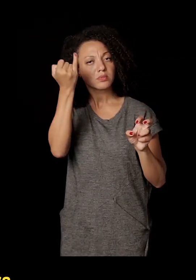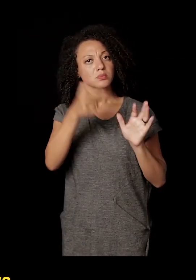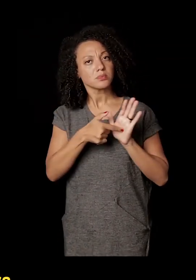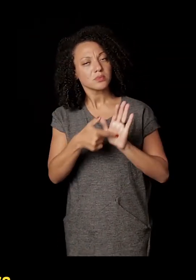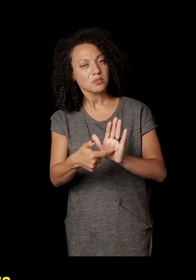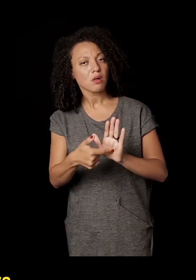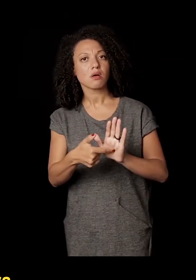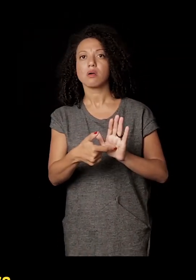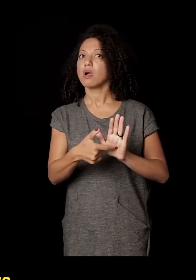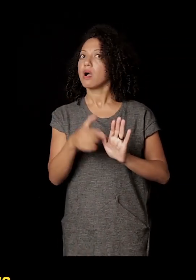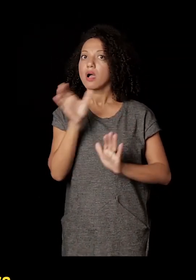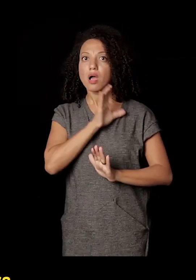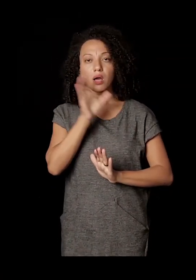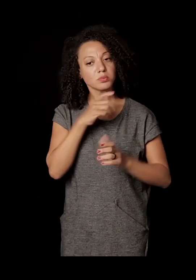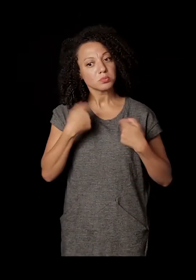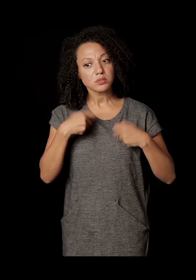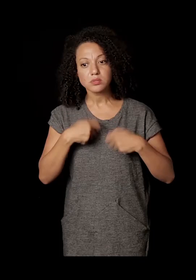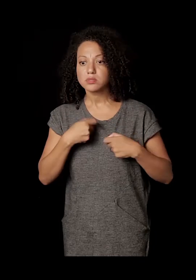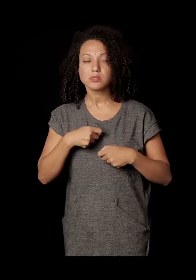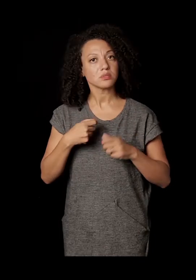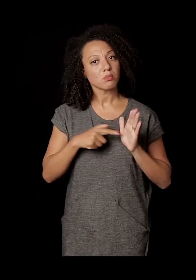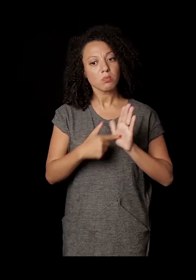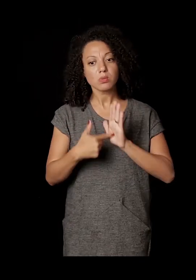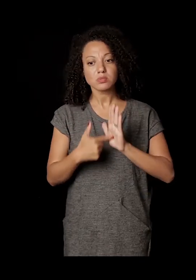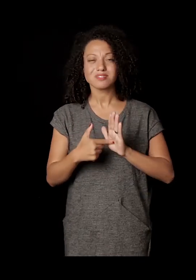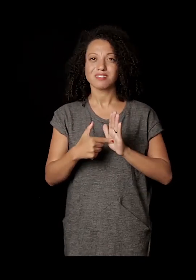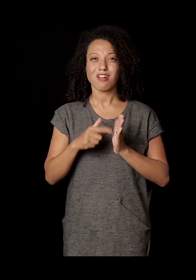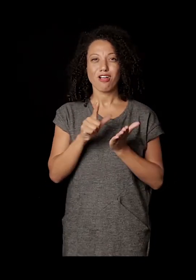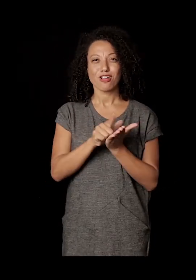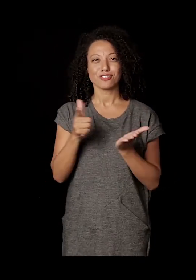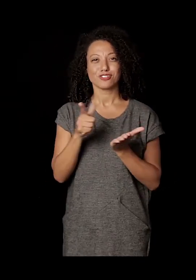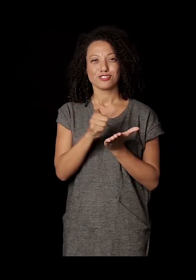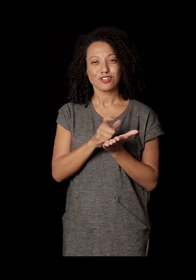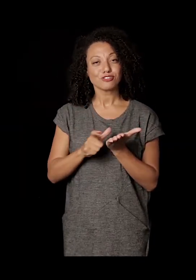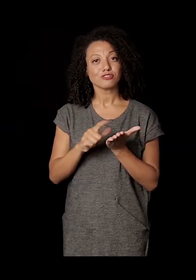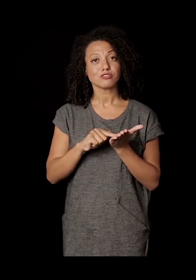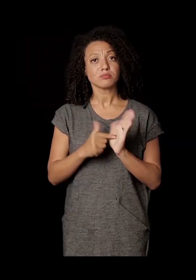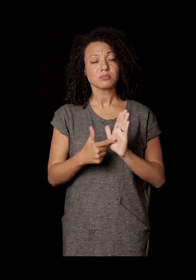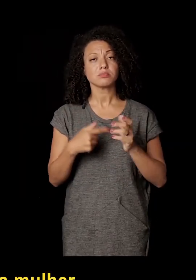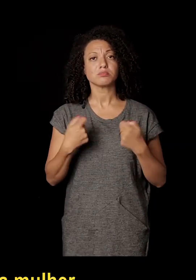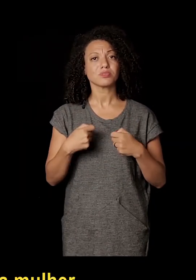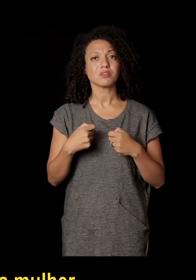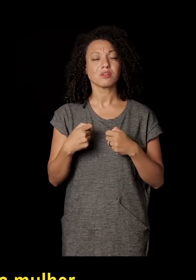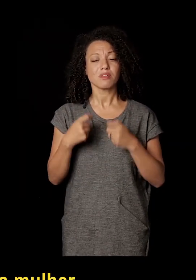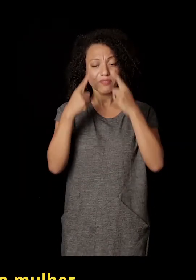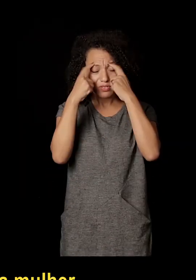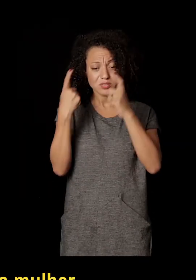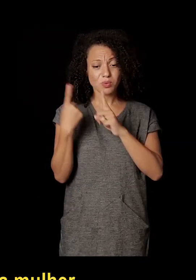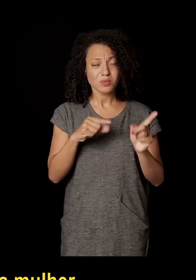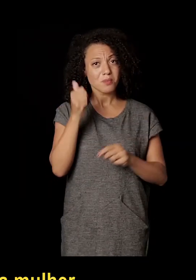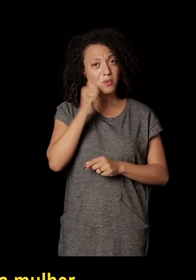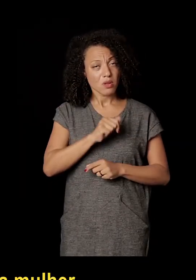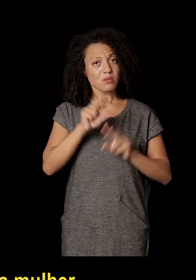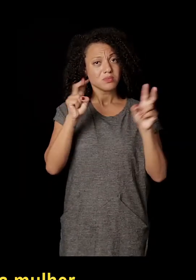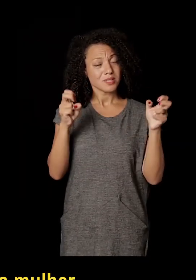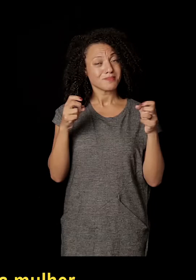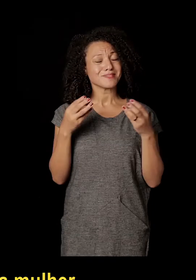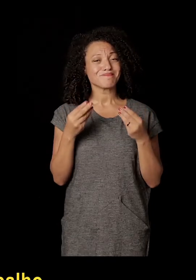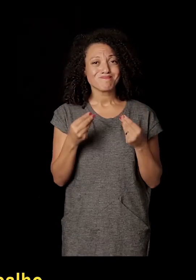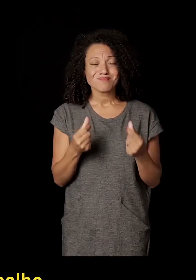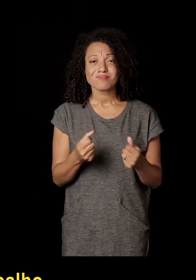importante y urgente a tratar y a trabajar desde el fotoperiodismo. El tema de la violencia contra la mujer es un tema